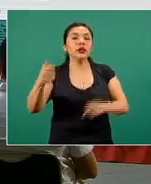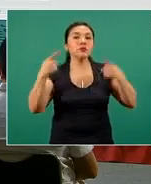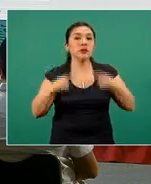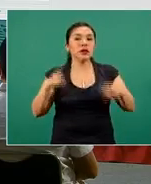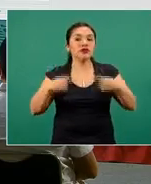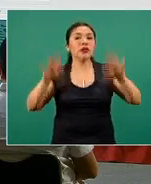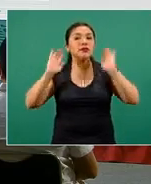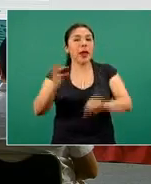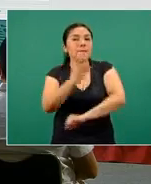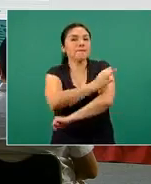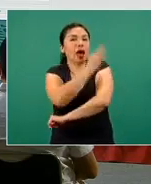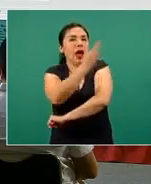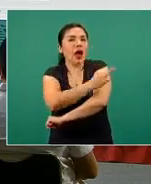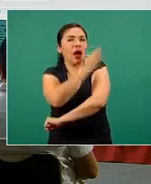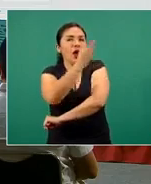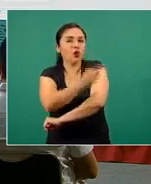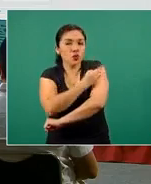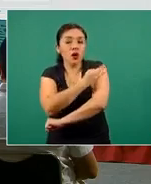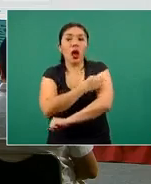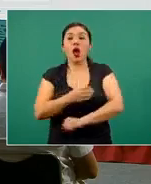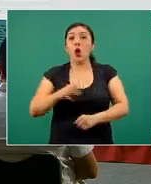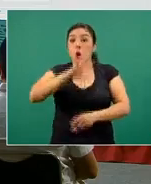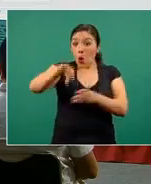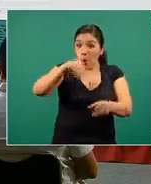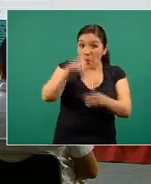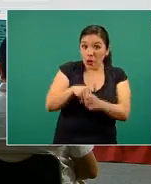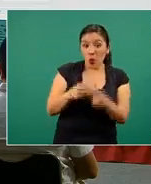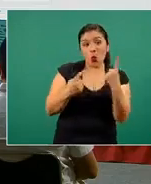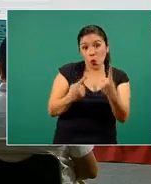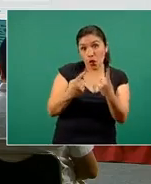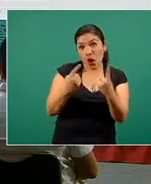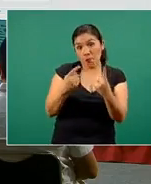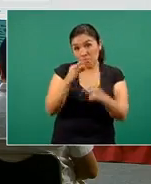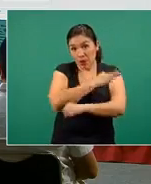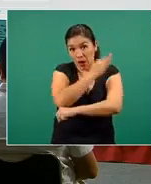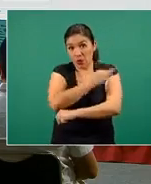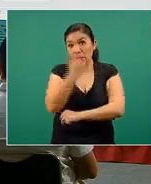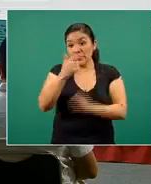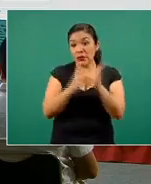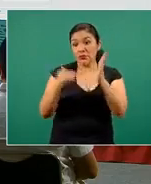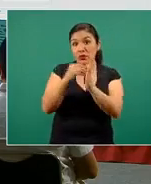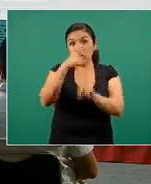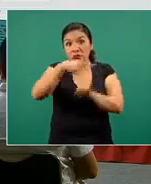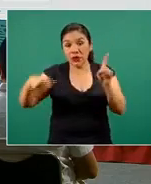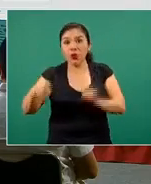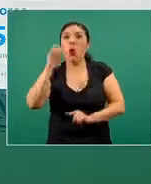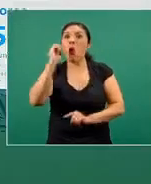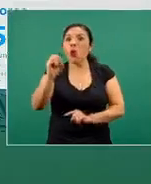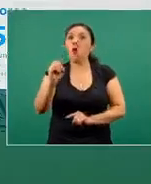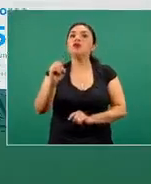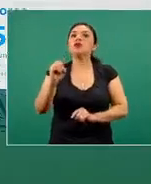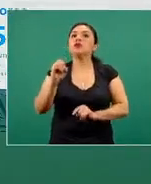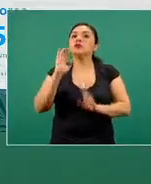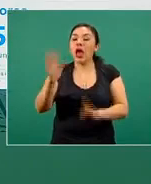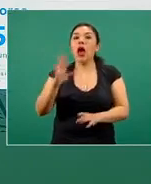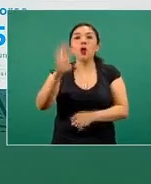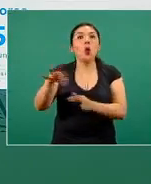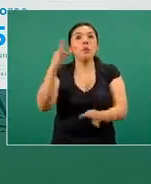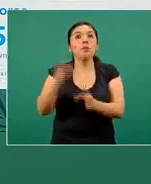9.645.656 que ya han recibido o bien esquemas con la primera dosis, 7,5 millones, o bien esquemas ya